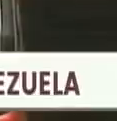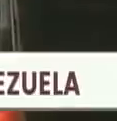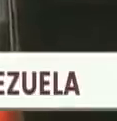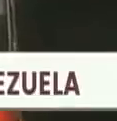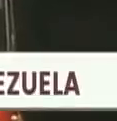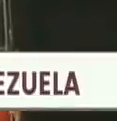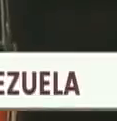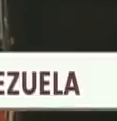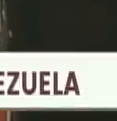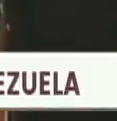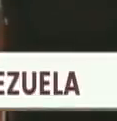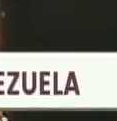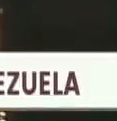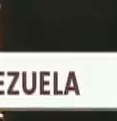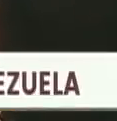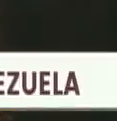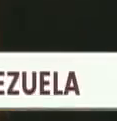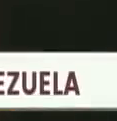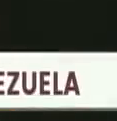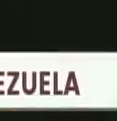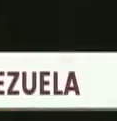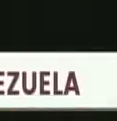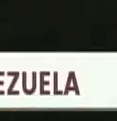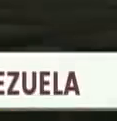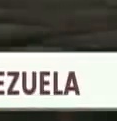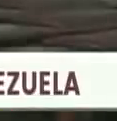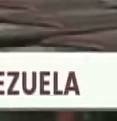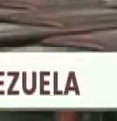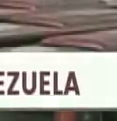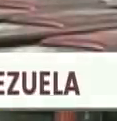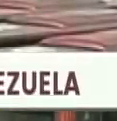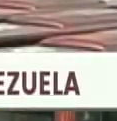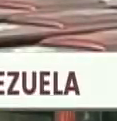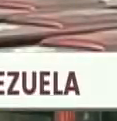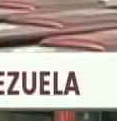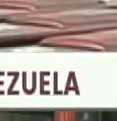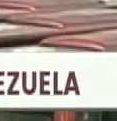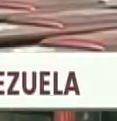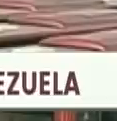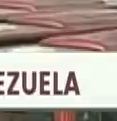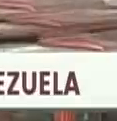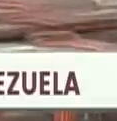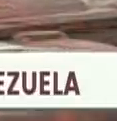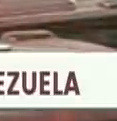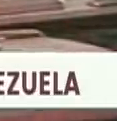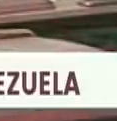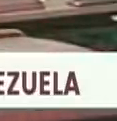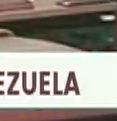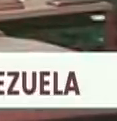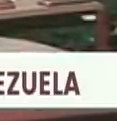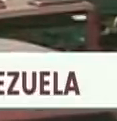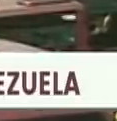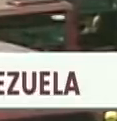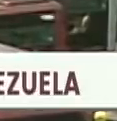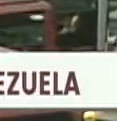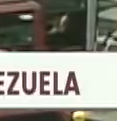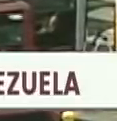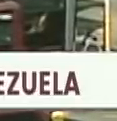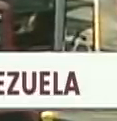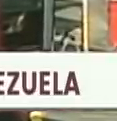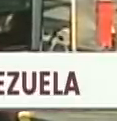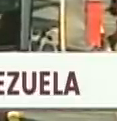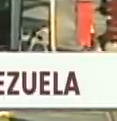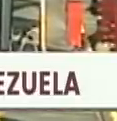durante el Congreso Bicentenario de los Pueblos el pasado 19 de febrero. Ha sido